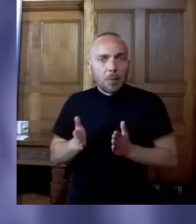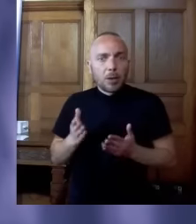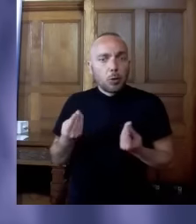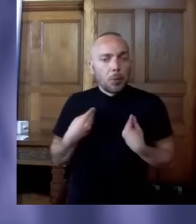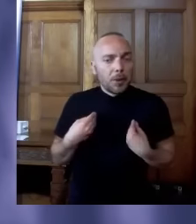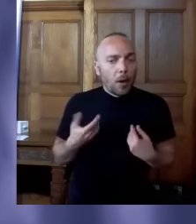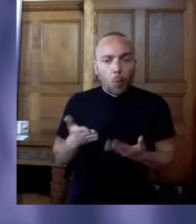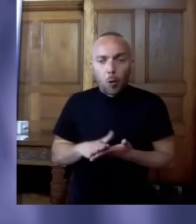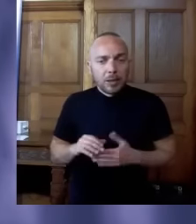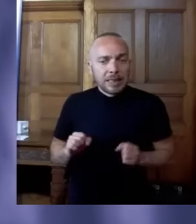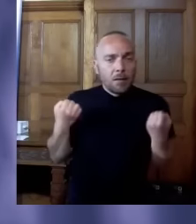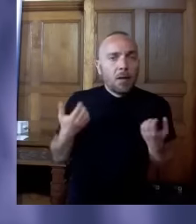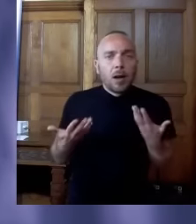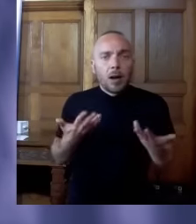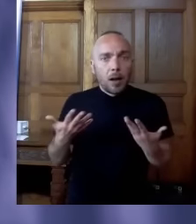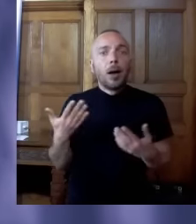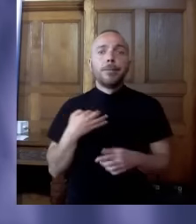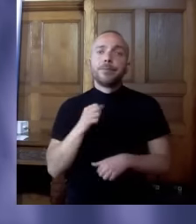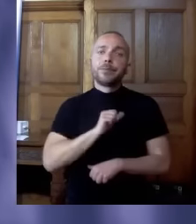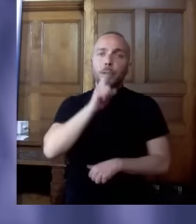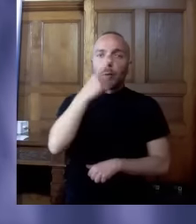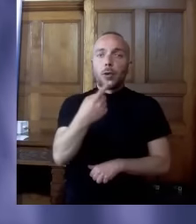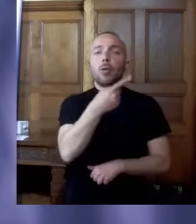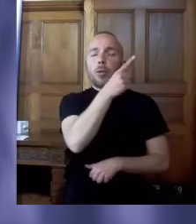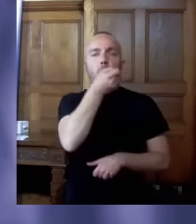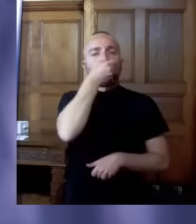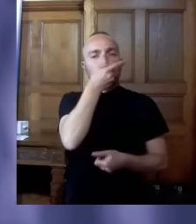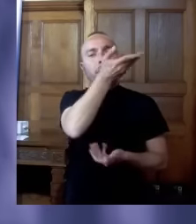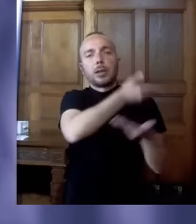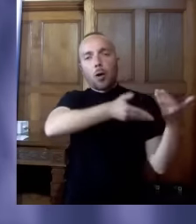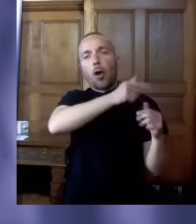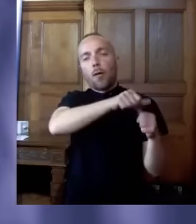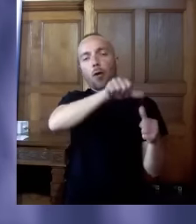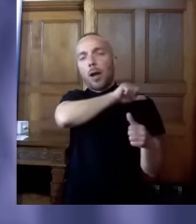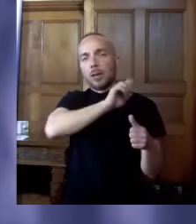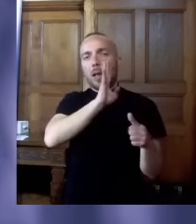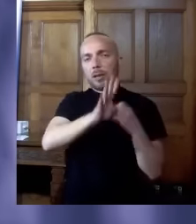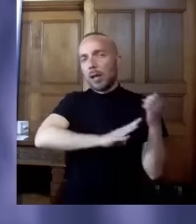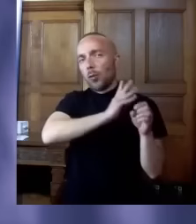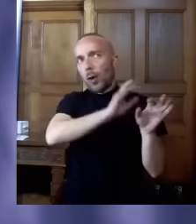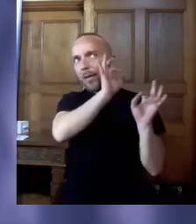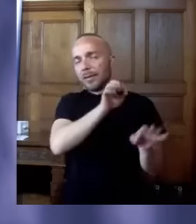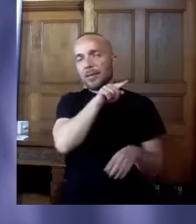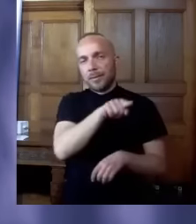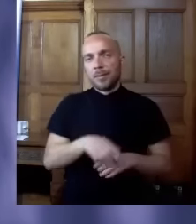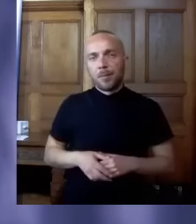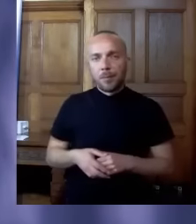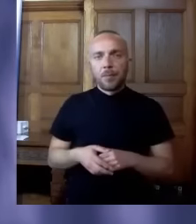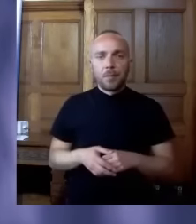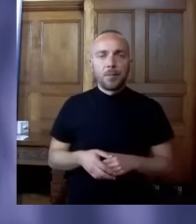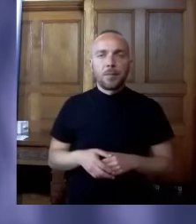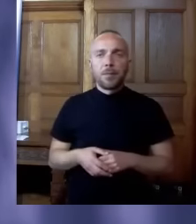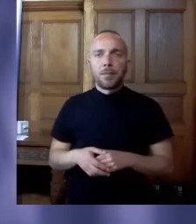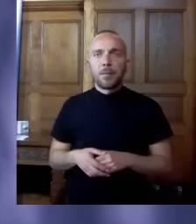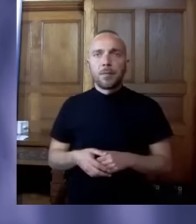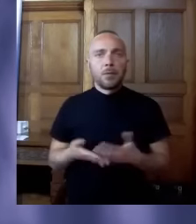vida o muerte en eso ha colaborado el partido socialista a lo largo de esta legislatura desde luego en